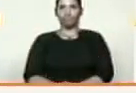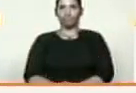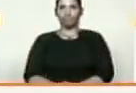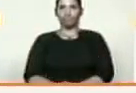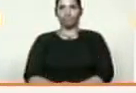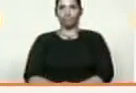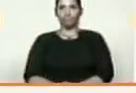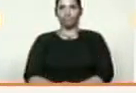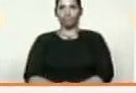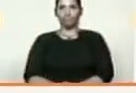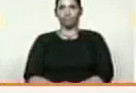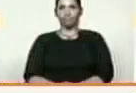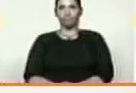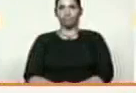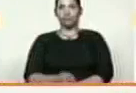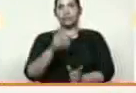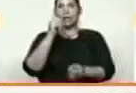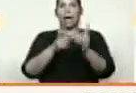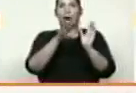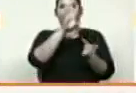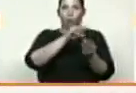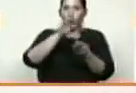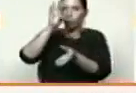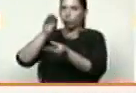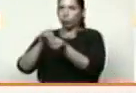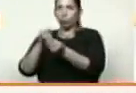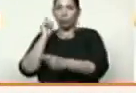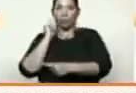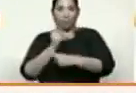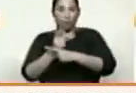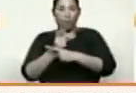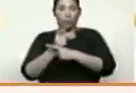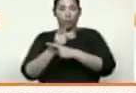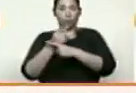ya algunas conclusiones que podemos sacar.